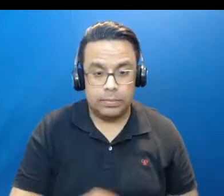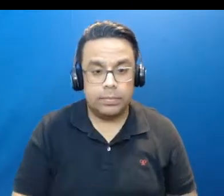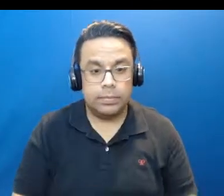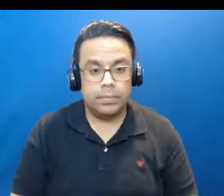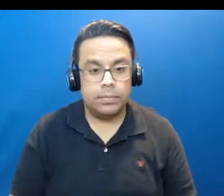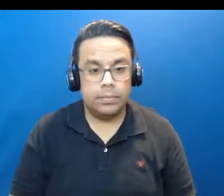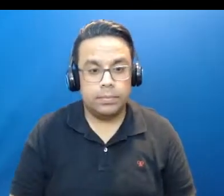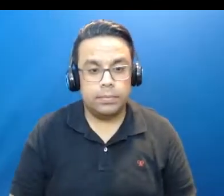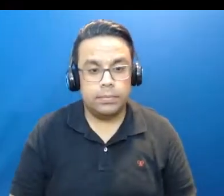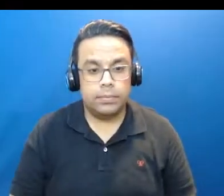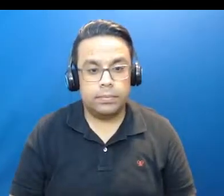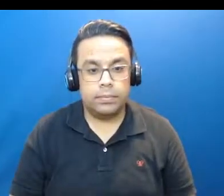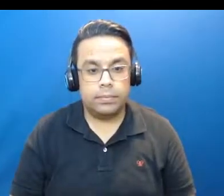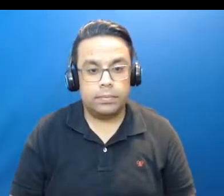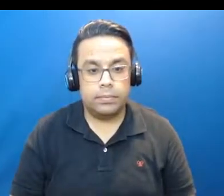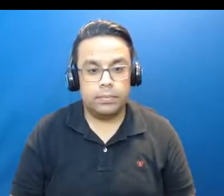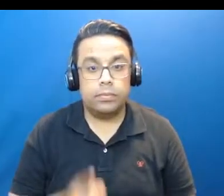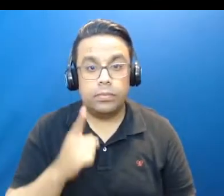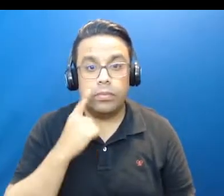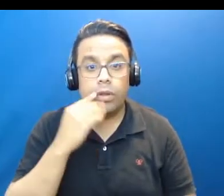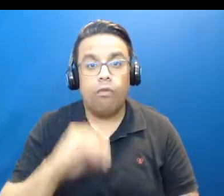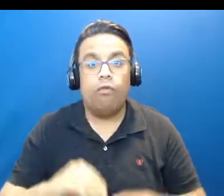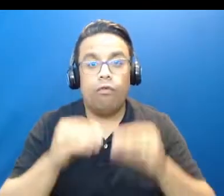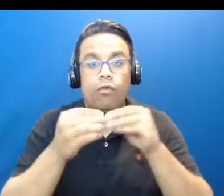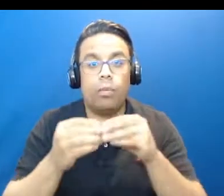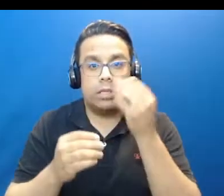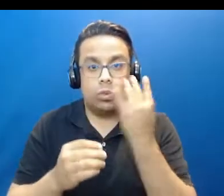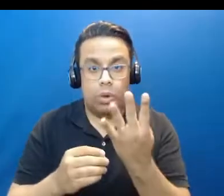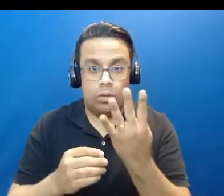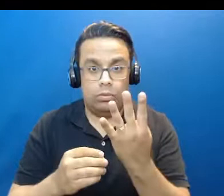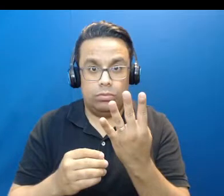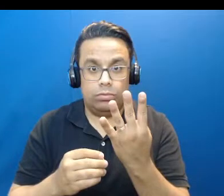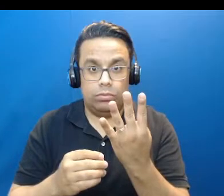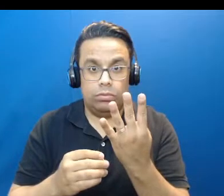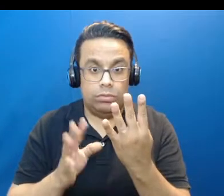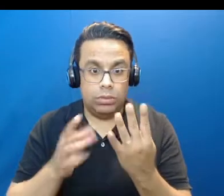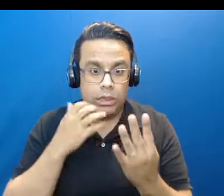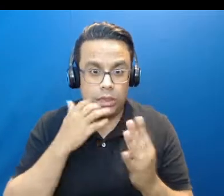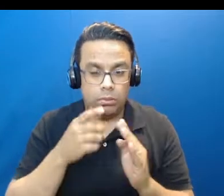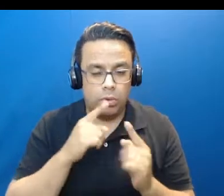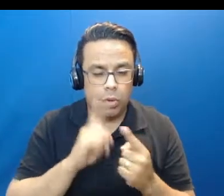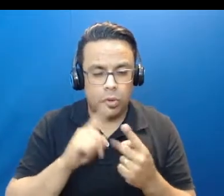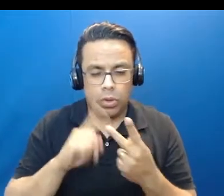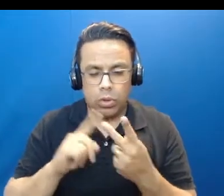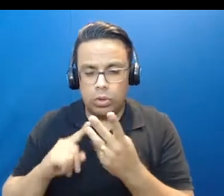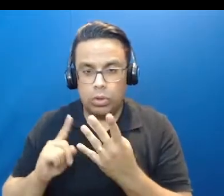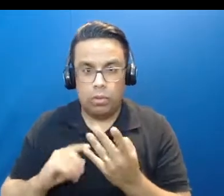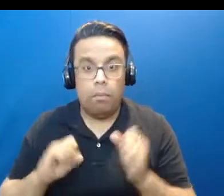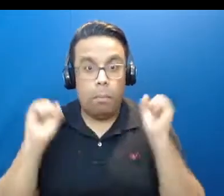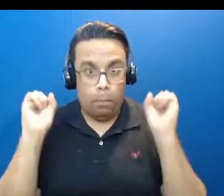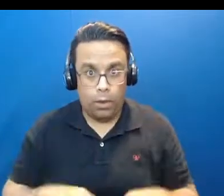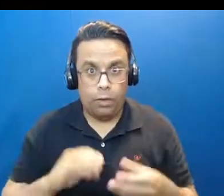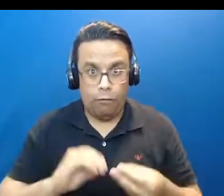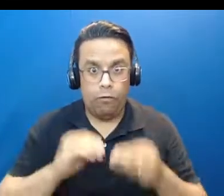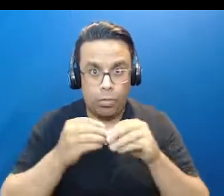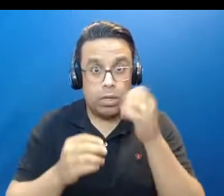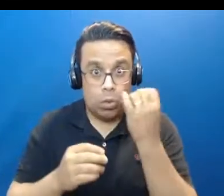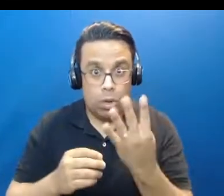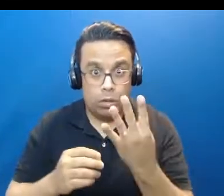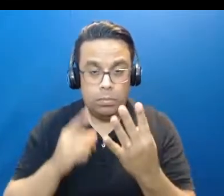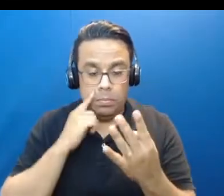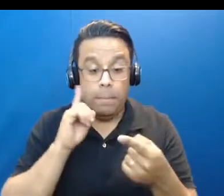Y vamos a hacer 4 posibilidades de cotas en esta geometría. La primera, entonces vamos con la